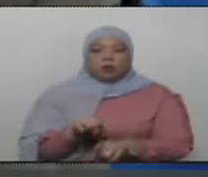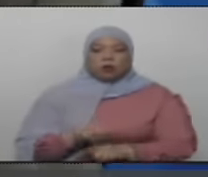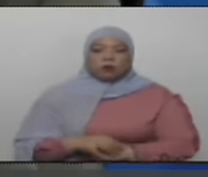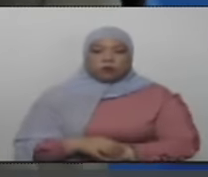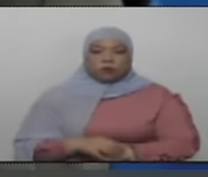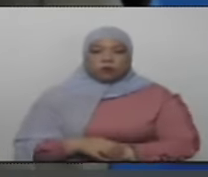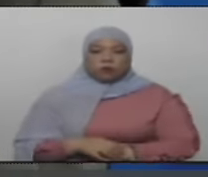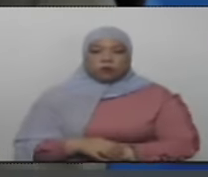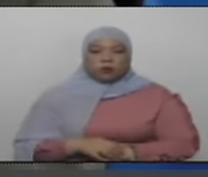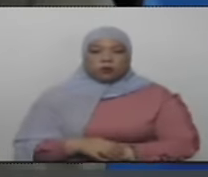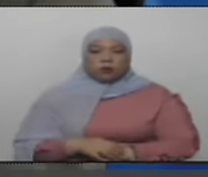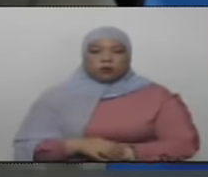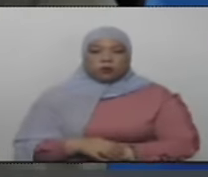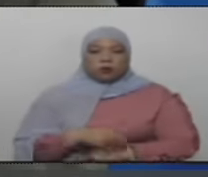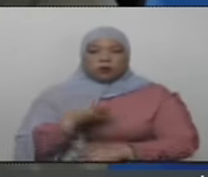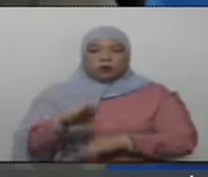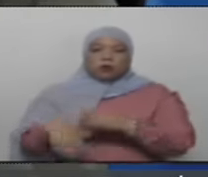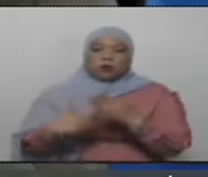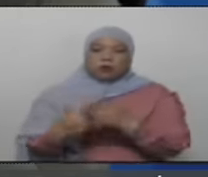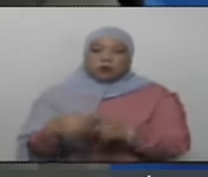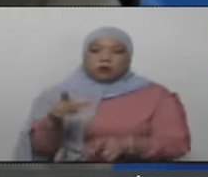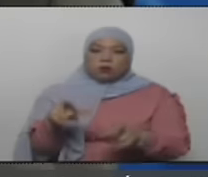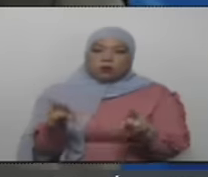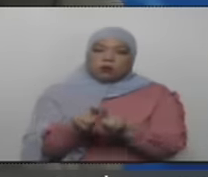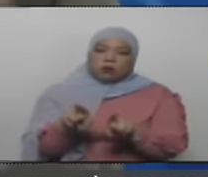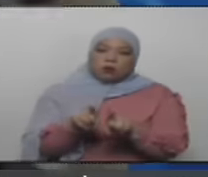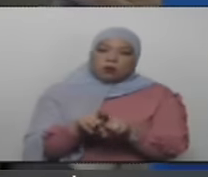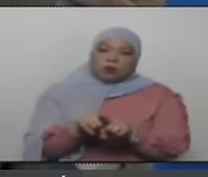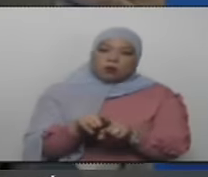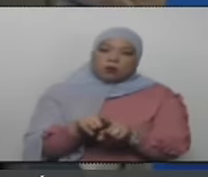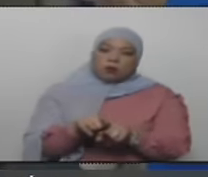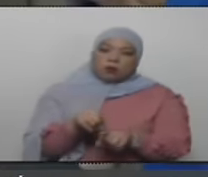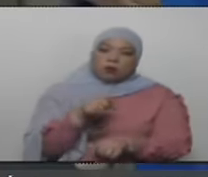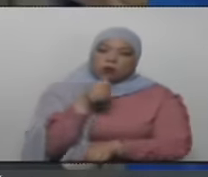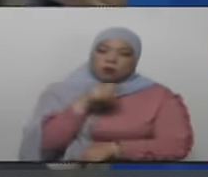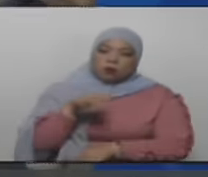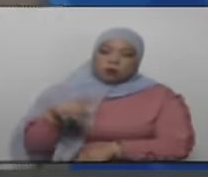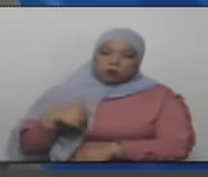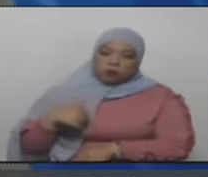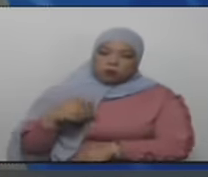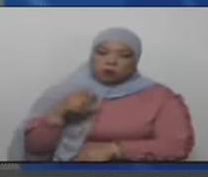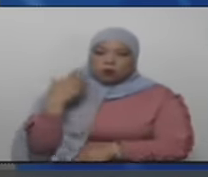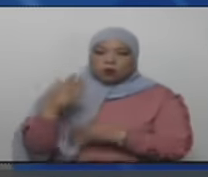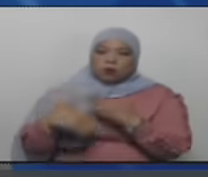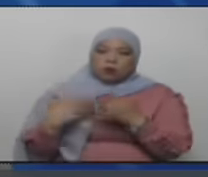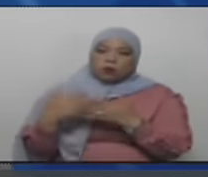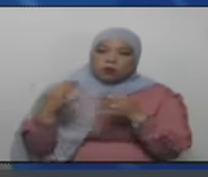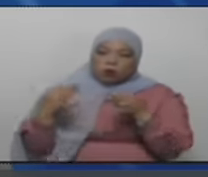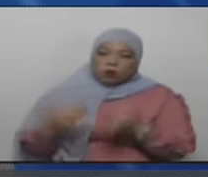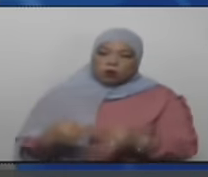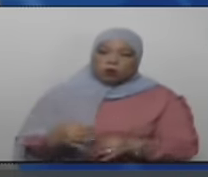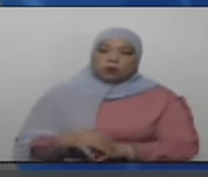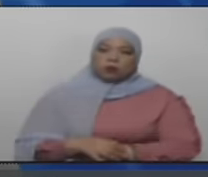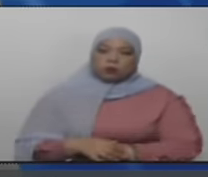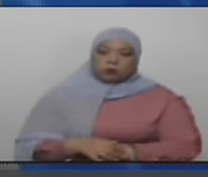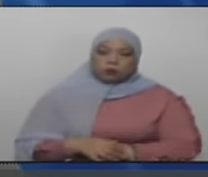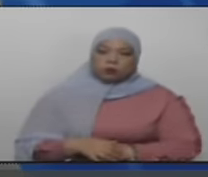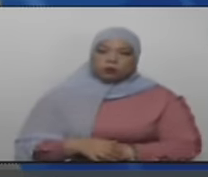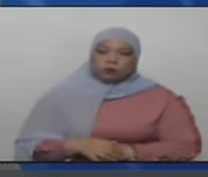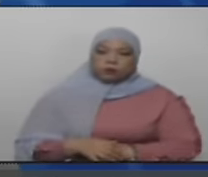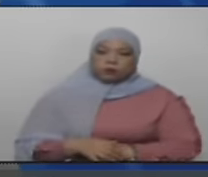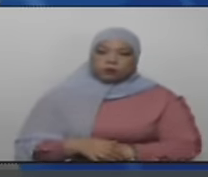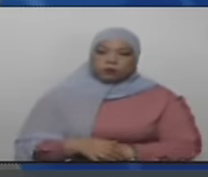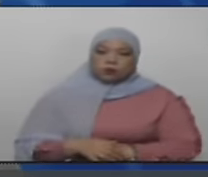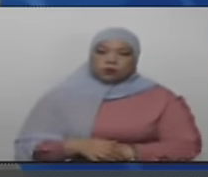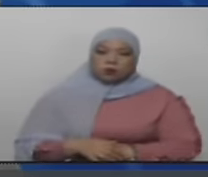digo llamada humana porque pareciera que el deseo de Ali todavía no se cumple, que sea humana la